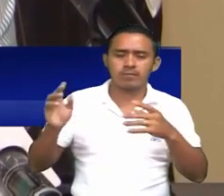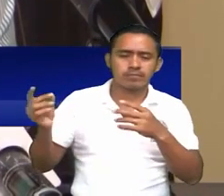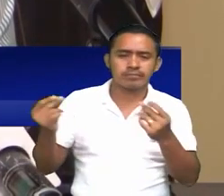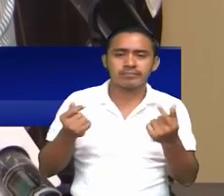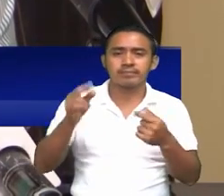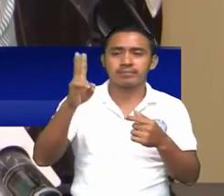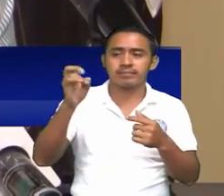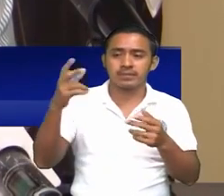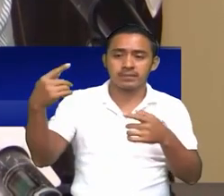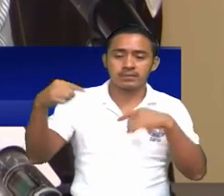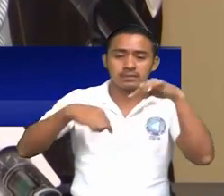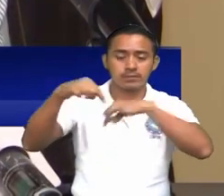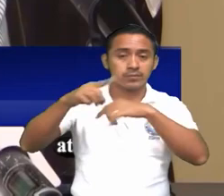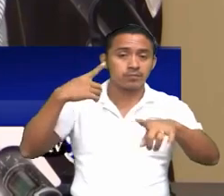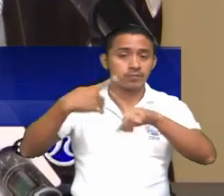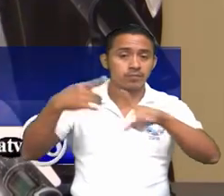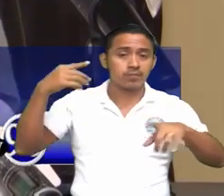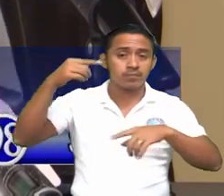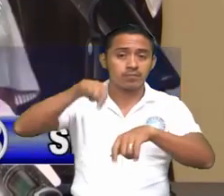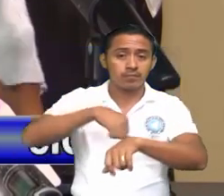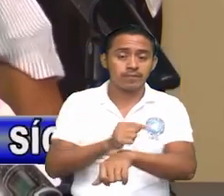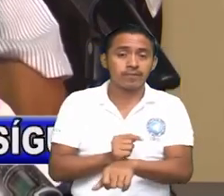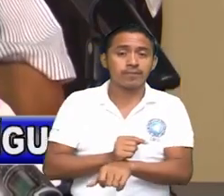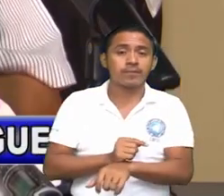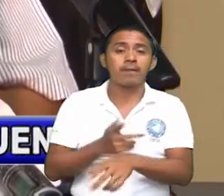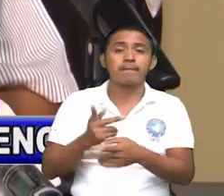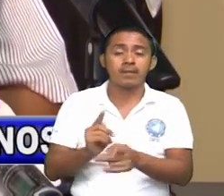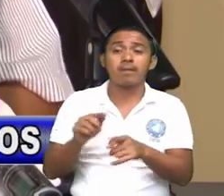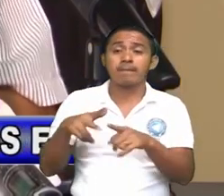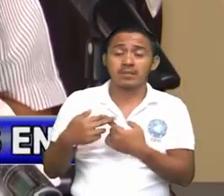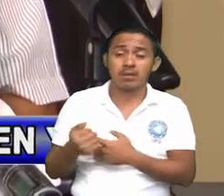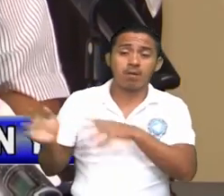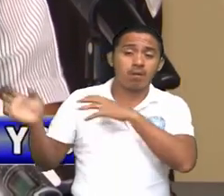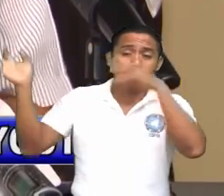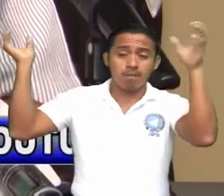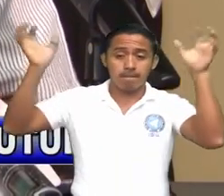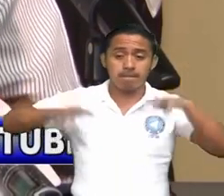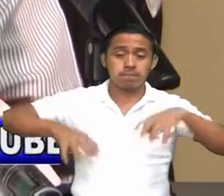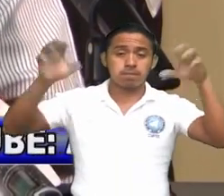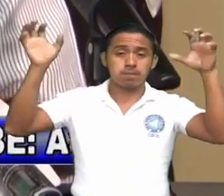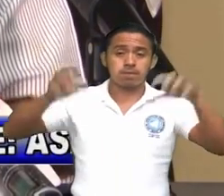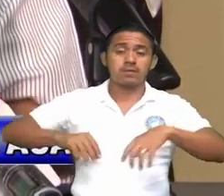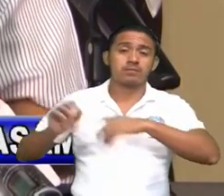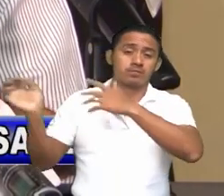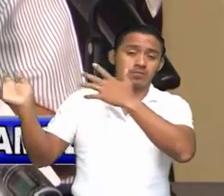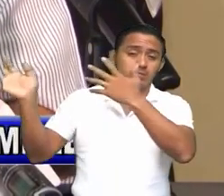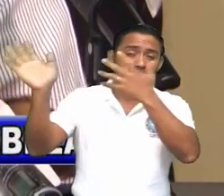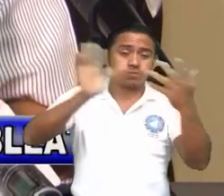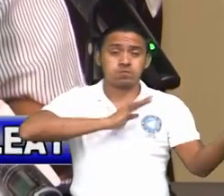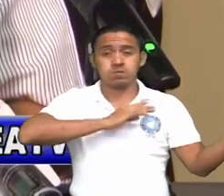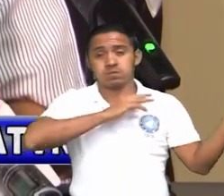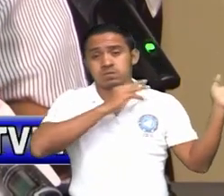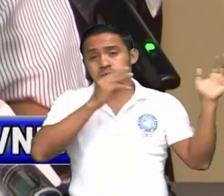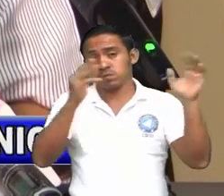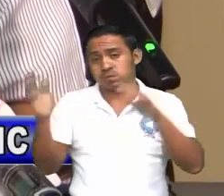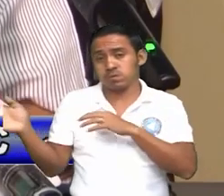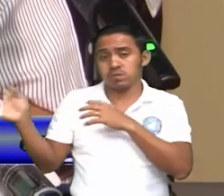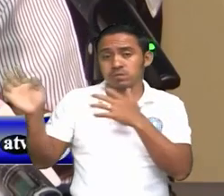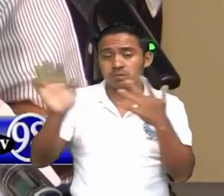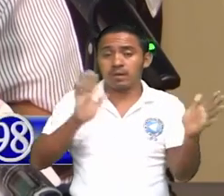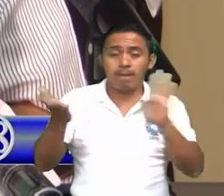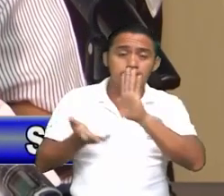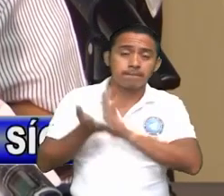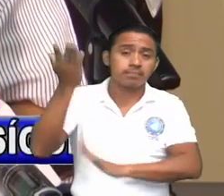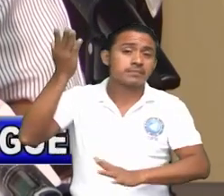20 kilómetros por hora. Sin embargo, en el momento que se esté generando la lluvia, pudiésemos registrar vientos